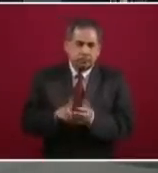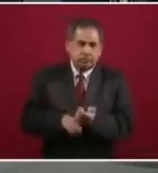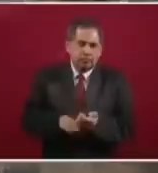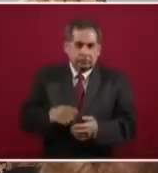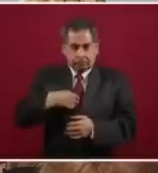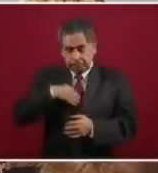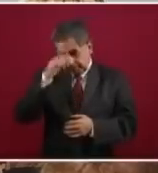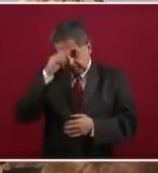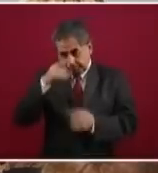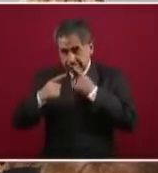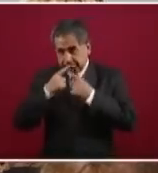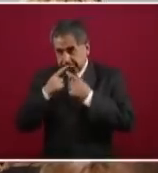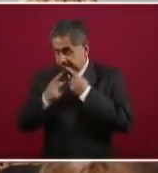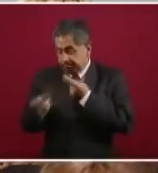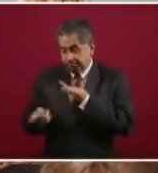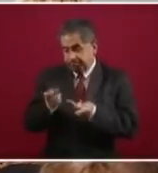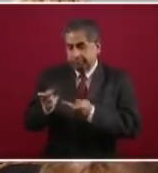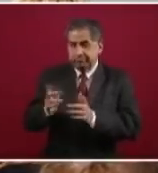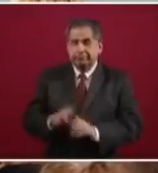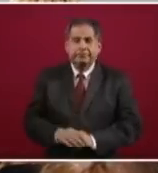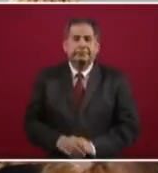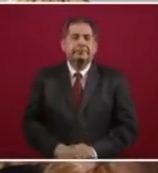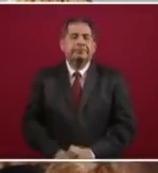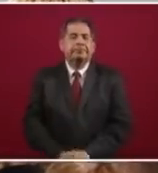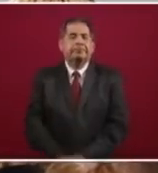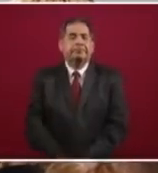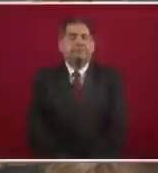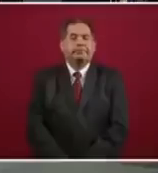tengo que consultar.